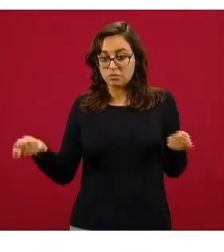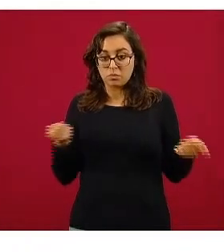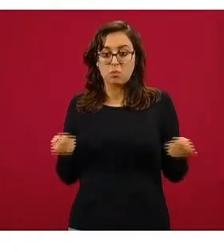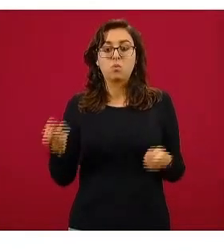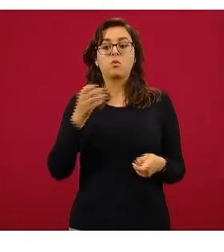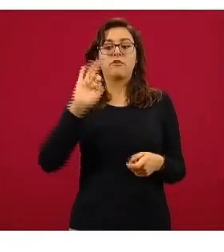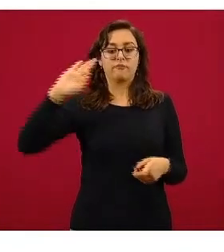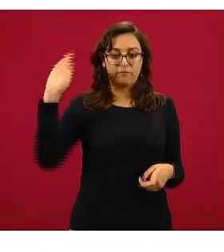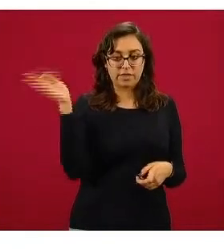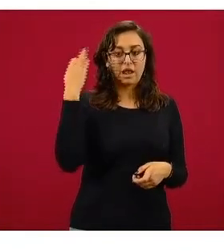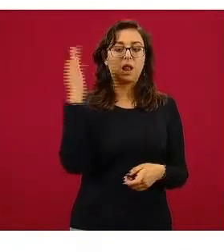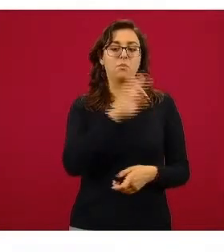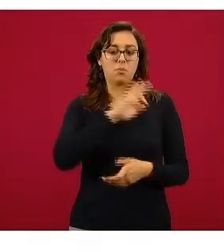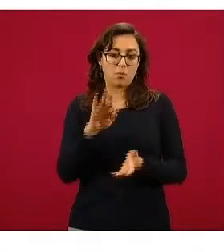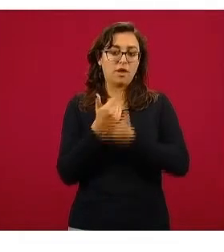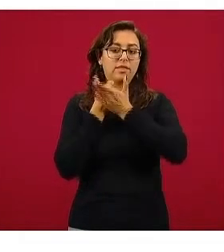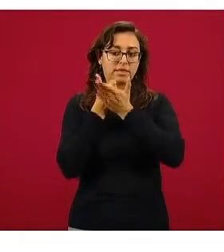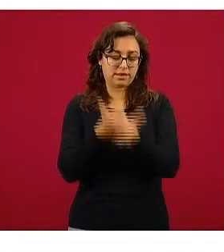nivel federal